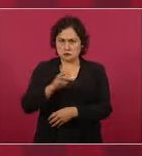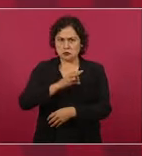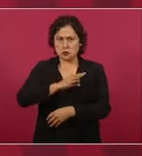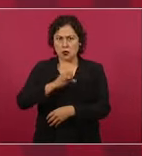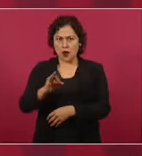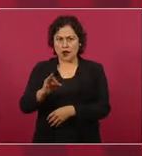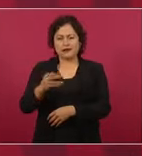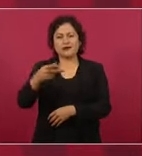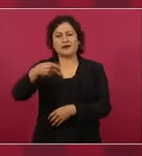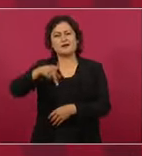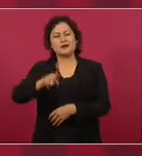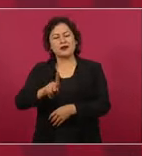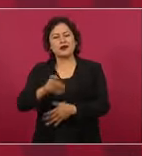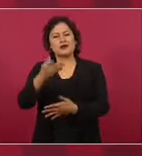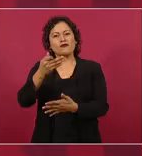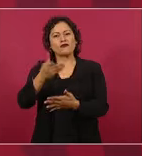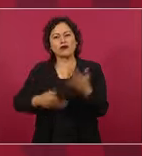democrática.